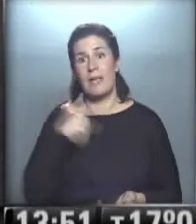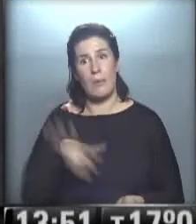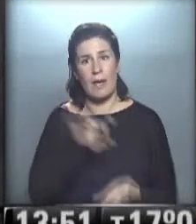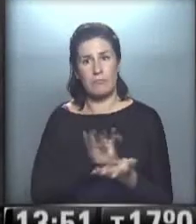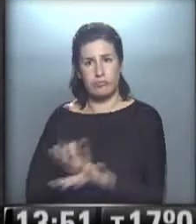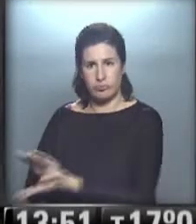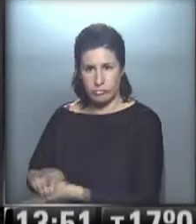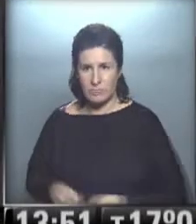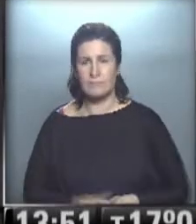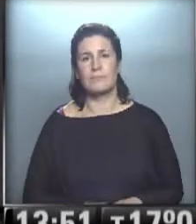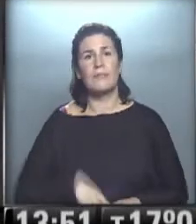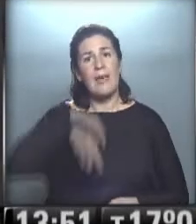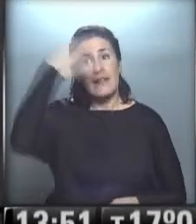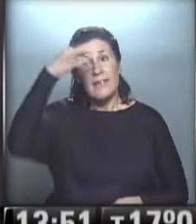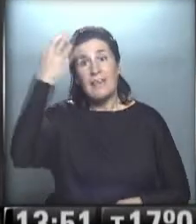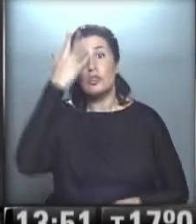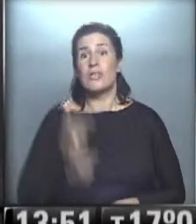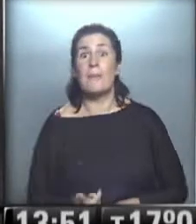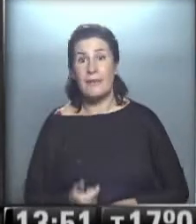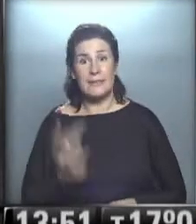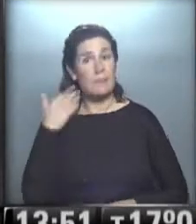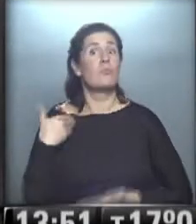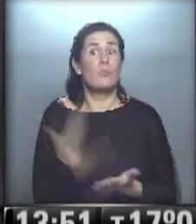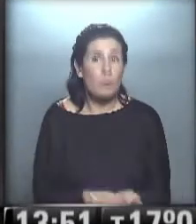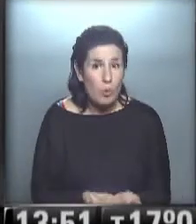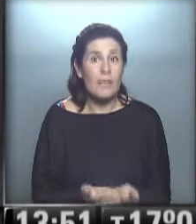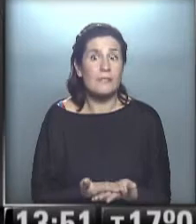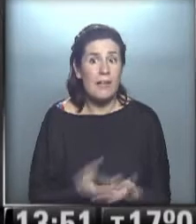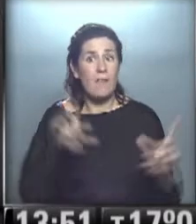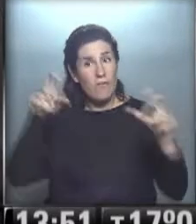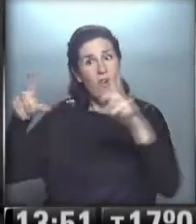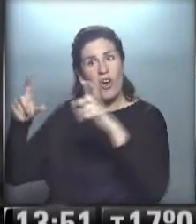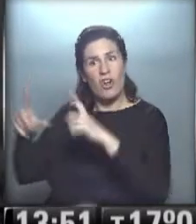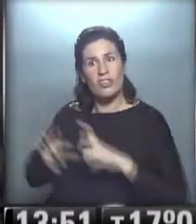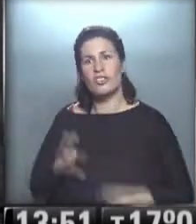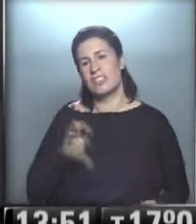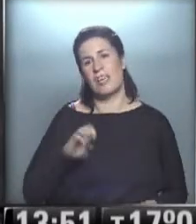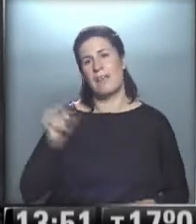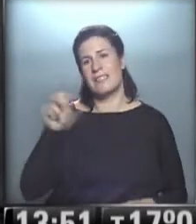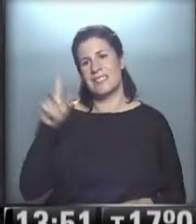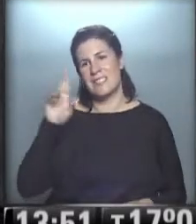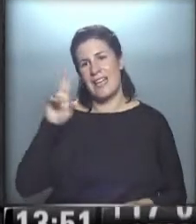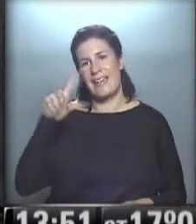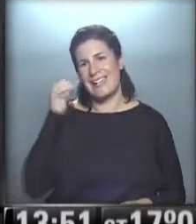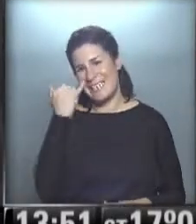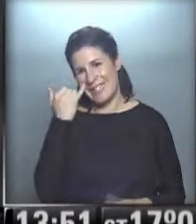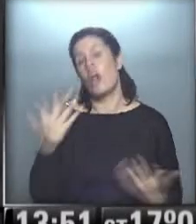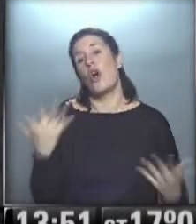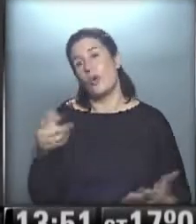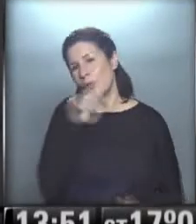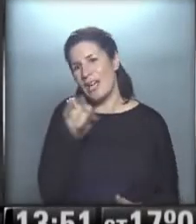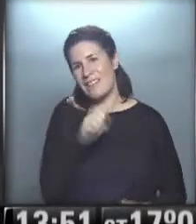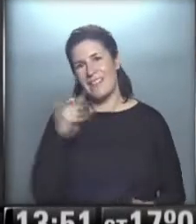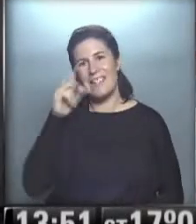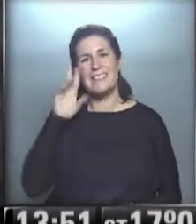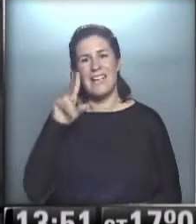El Teatro General San Martín está presentando una muy atractiva muestra fotográfica de nombre Charlie y, por supuesto, tiene que ver con Charlie García,